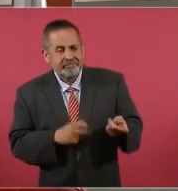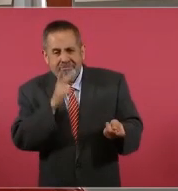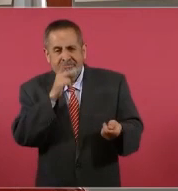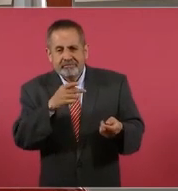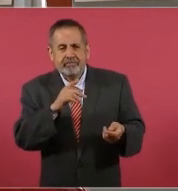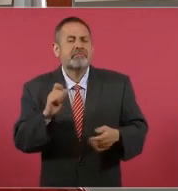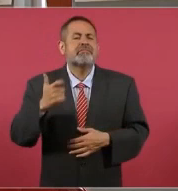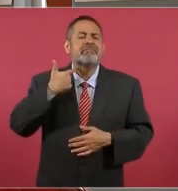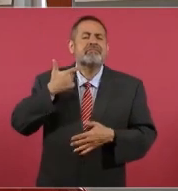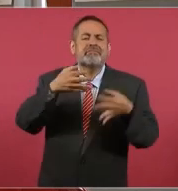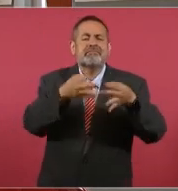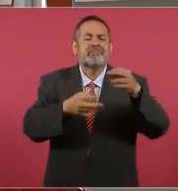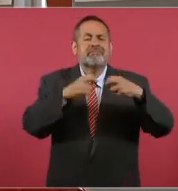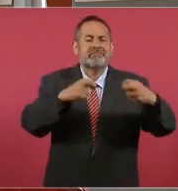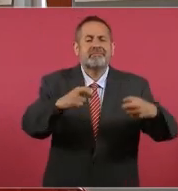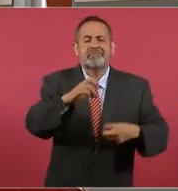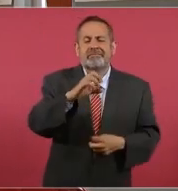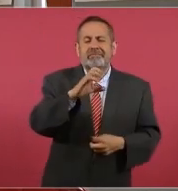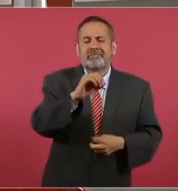al exministro Cosío,